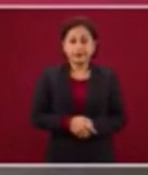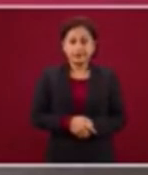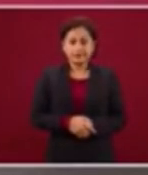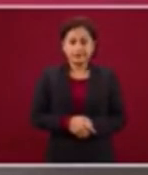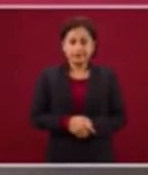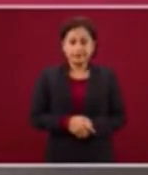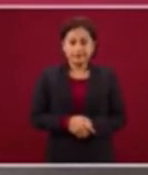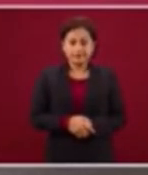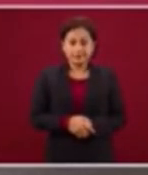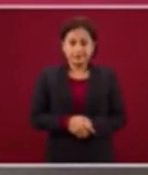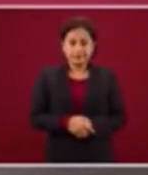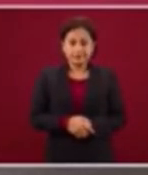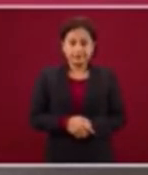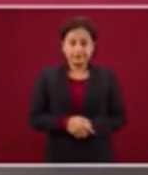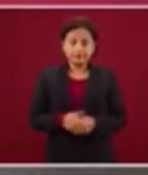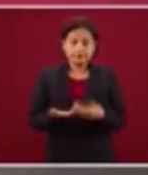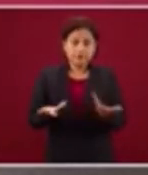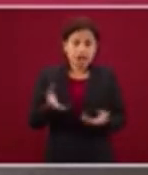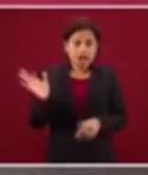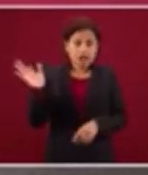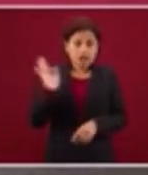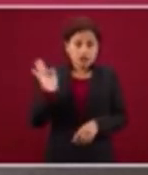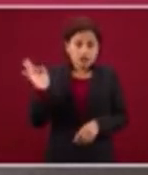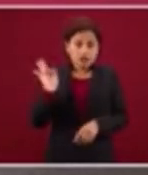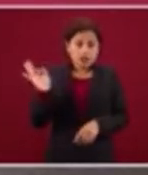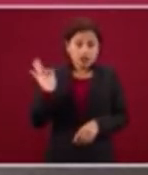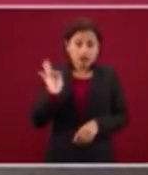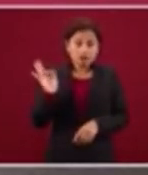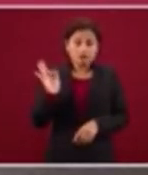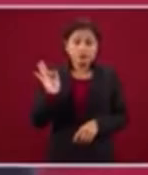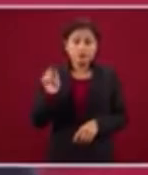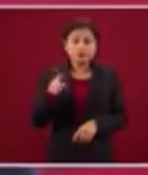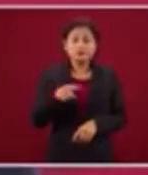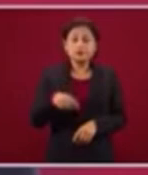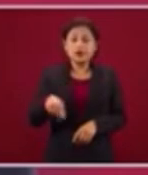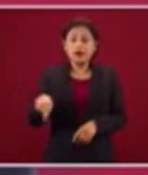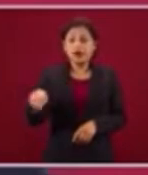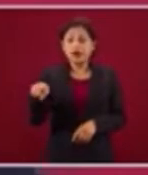sería una oportunidad para